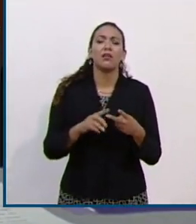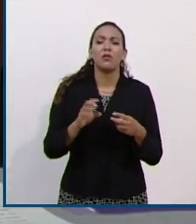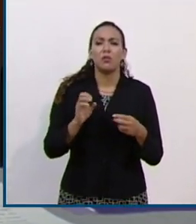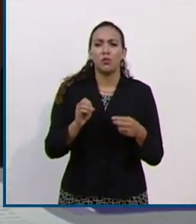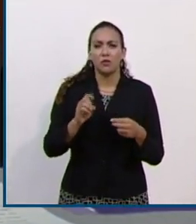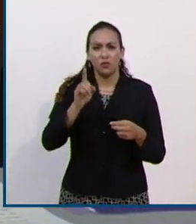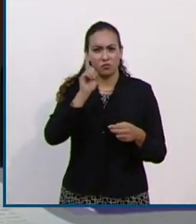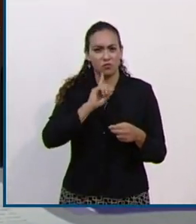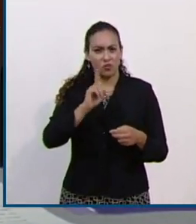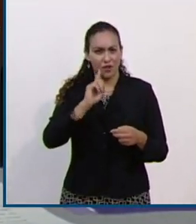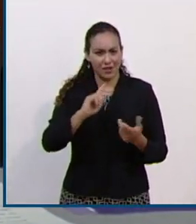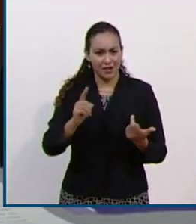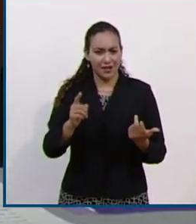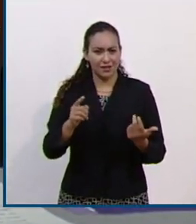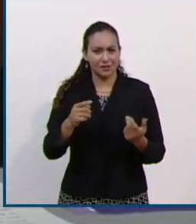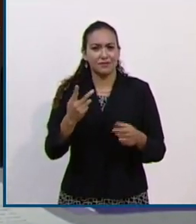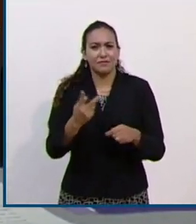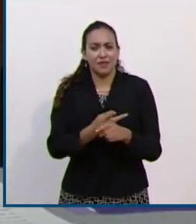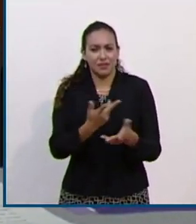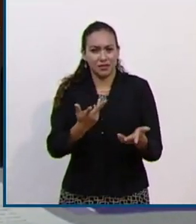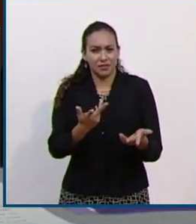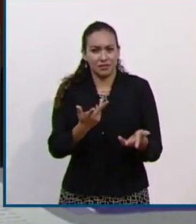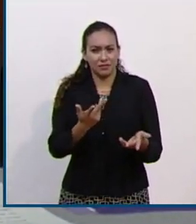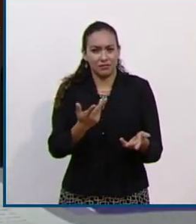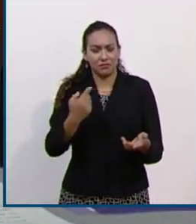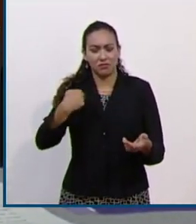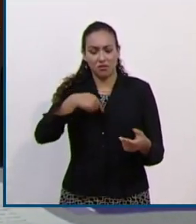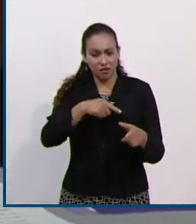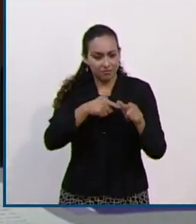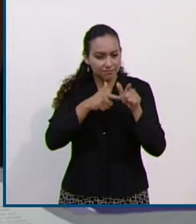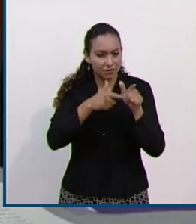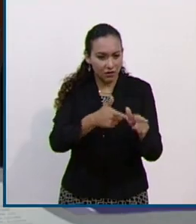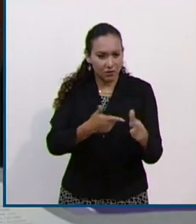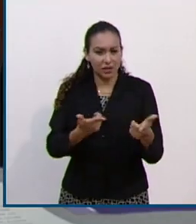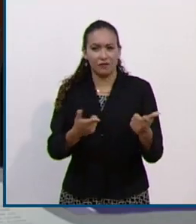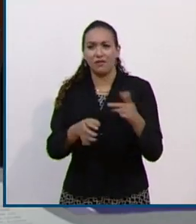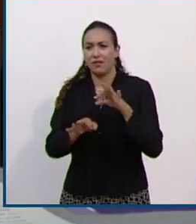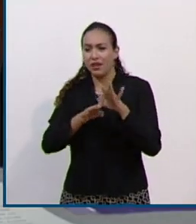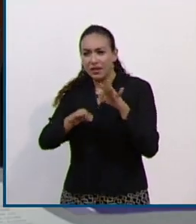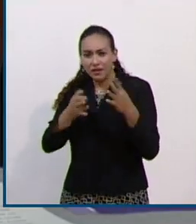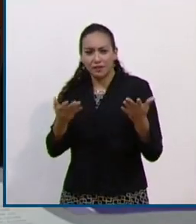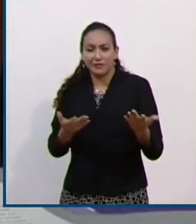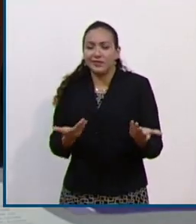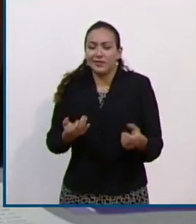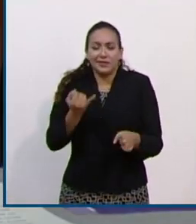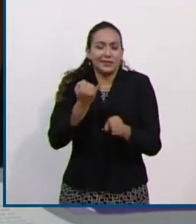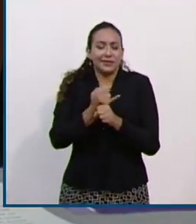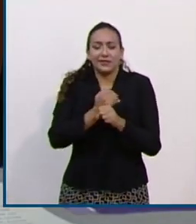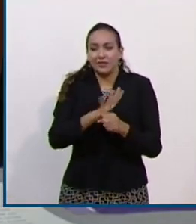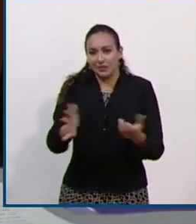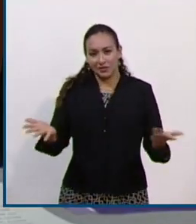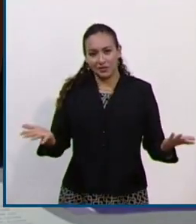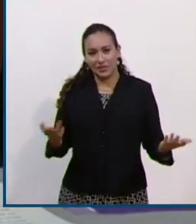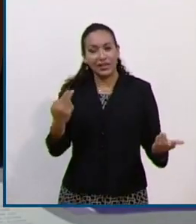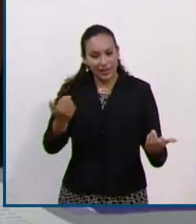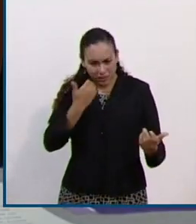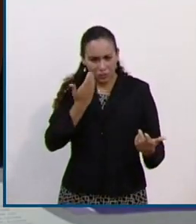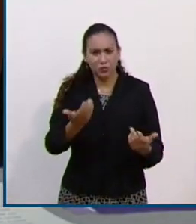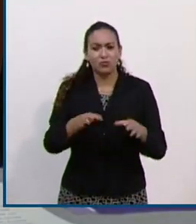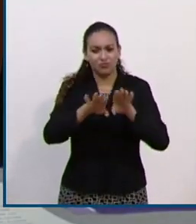las propias mujeres, realmente no podremos seguir abonando en esta lucha por la